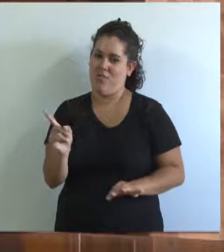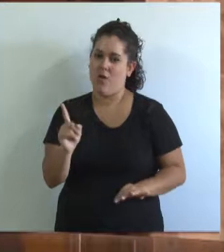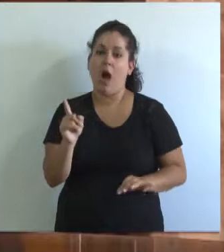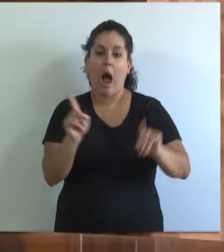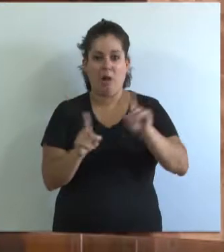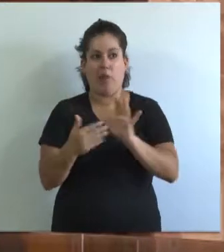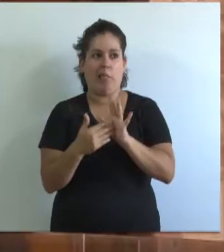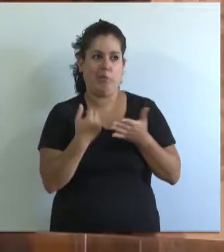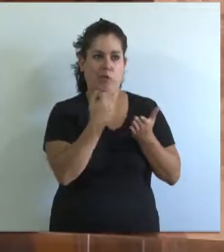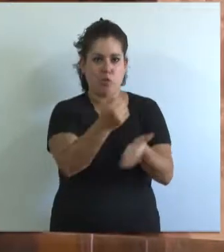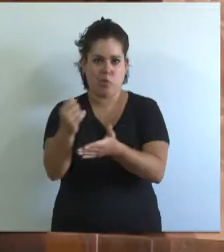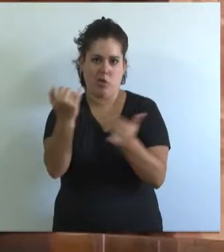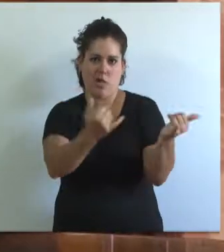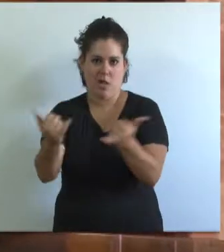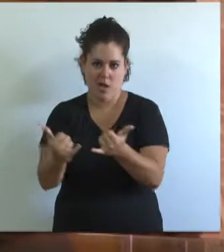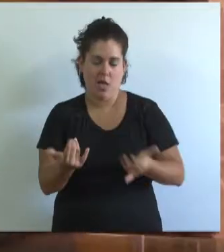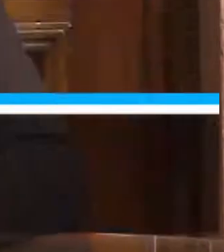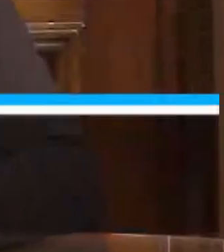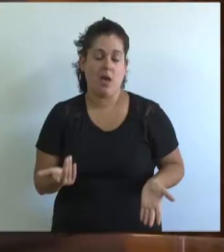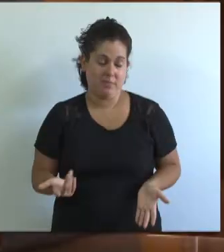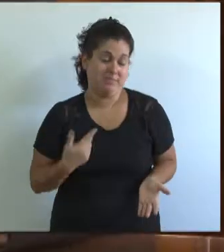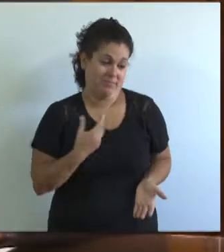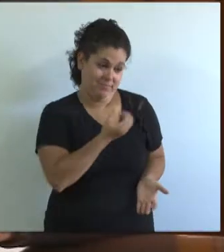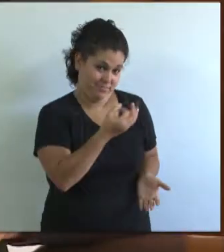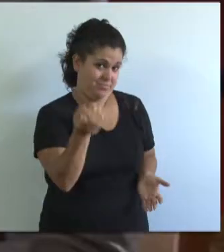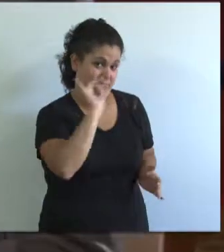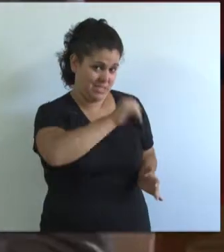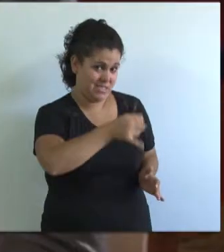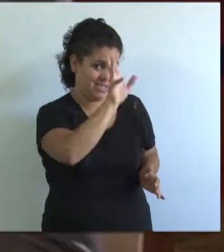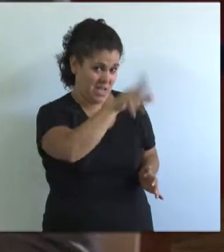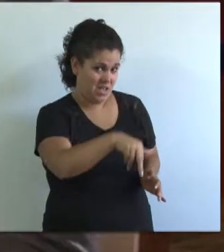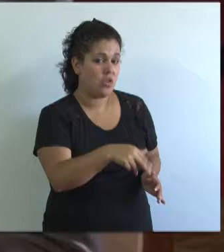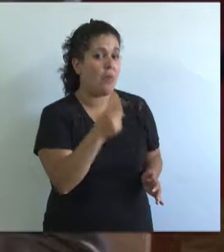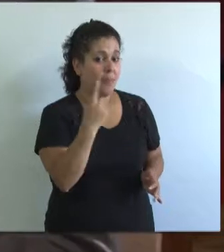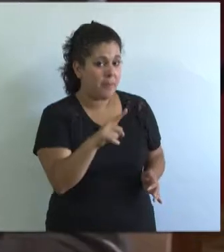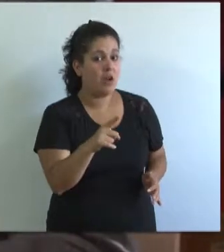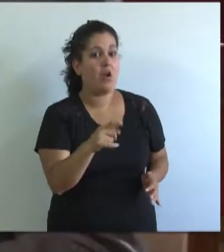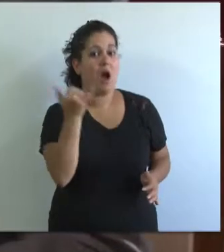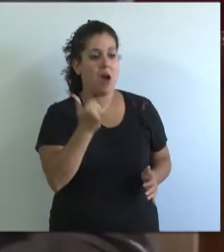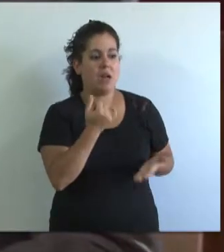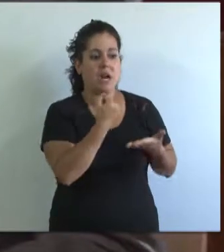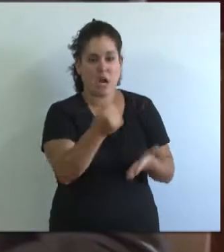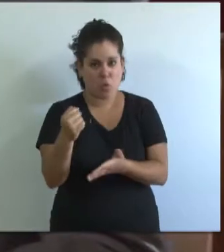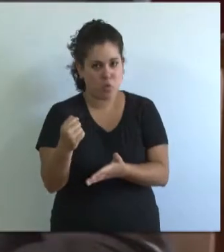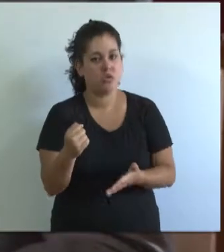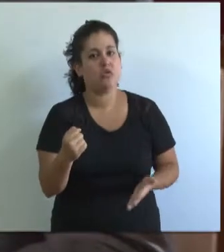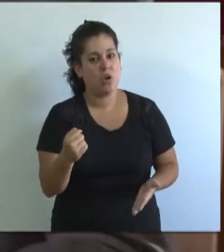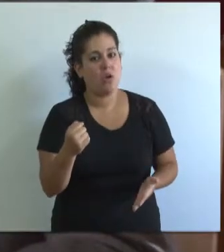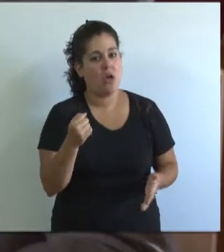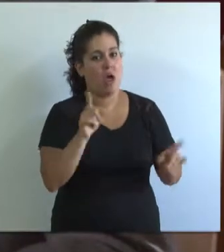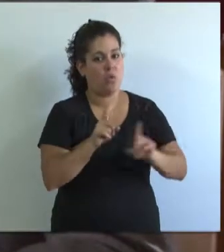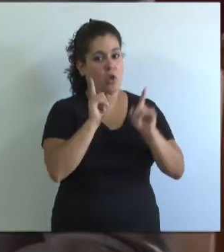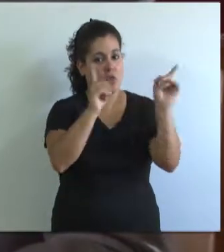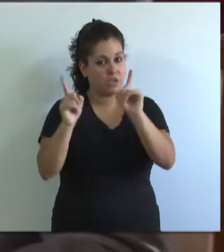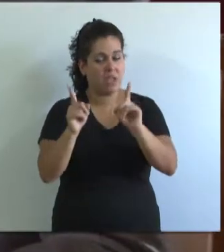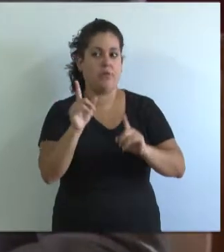las que tienen subsidio del está, Estado, sí, y otras sí, las que no. Sí, claro. Donde hay altos recursos,